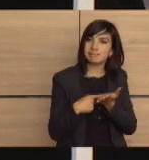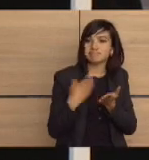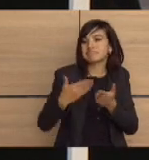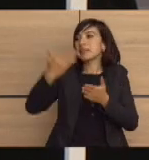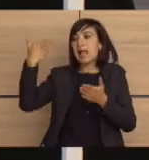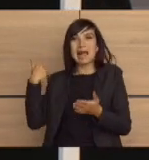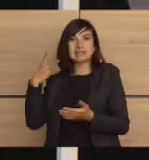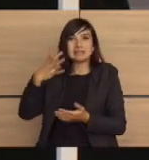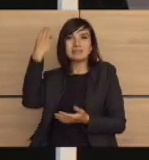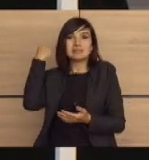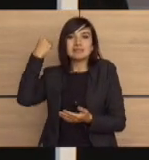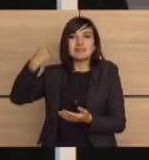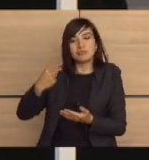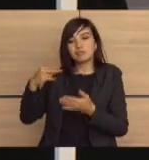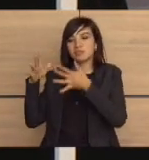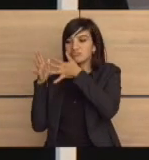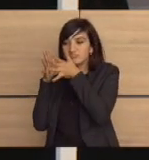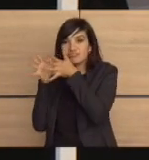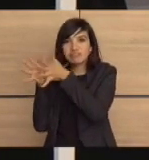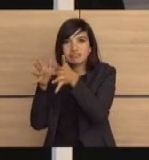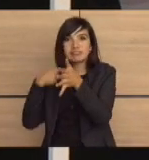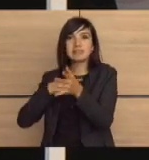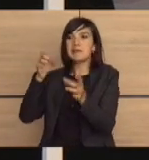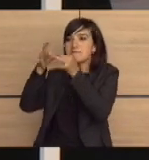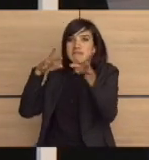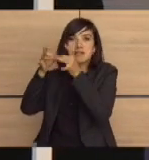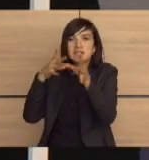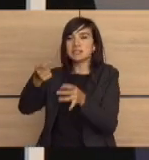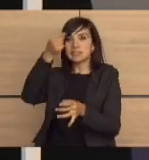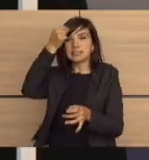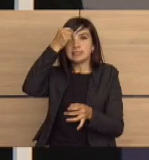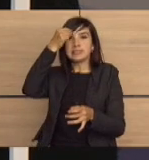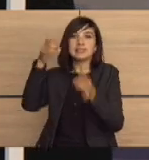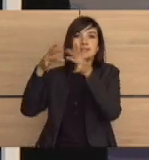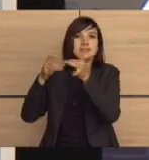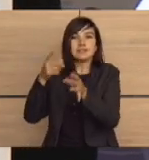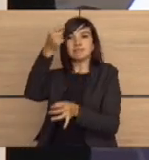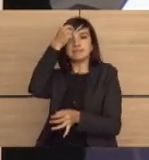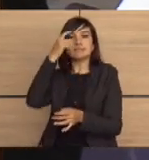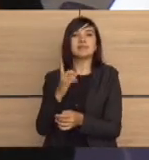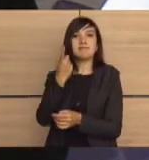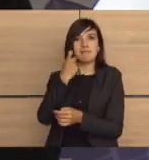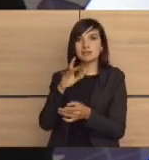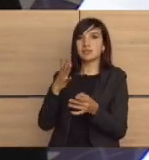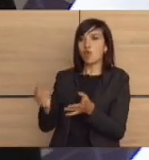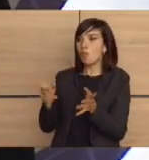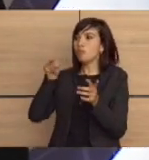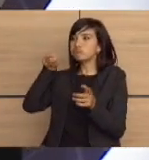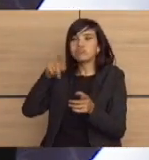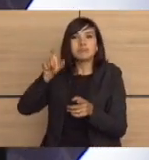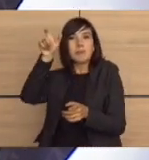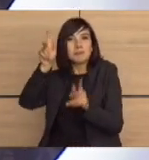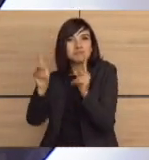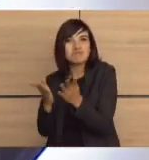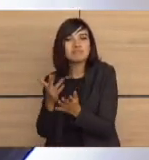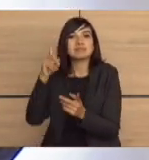tenido un carácter, digamos, memorístico, sin demeritar la importancia de la memoria, porque hay